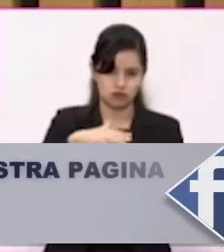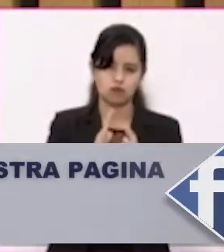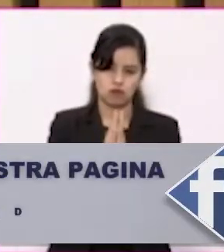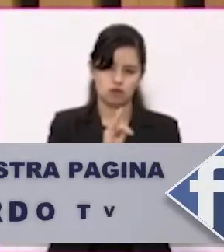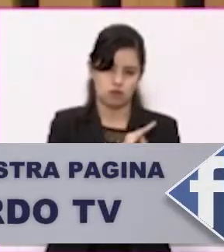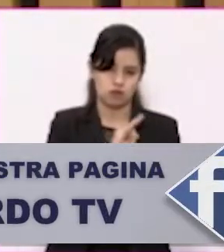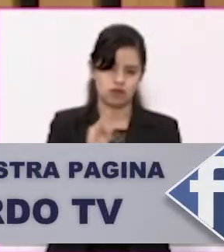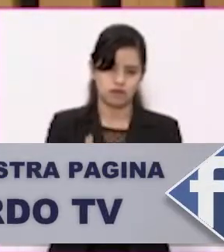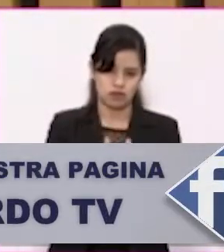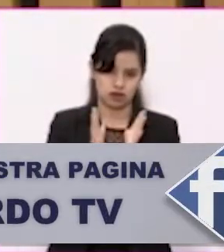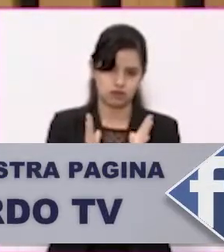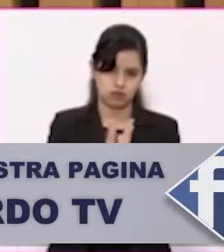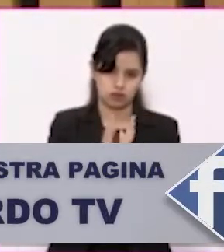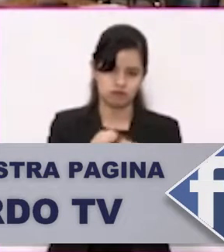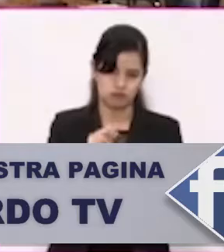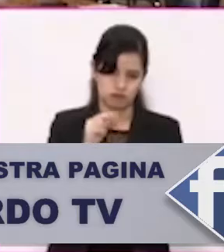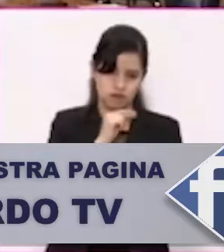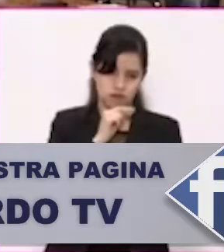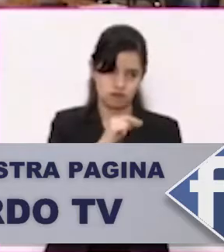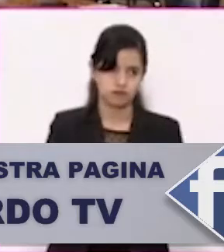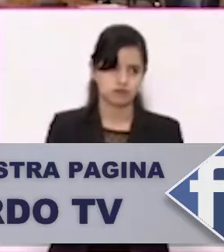materia sin ninguna demora.